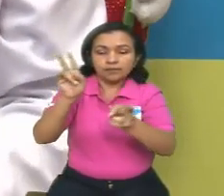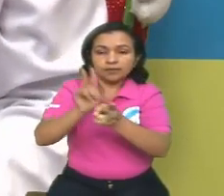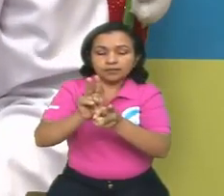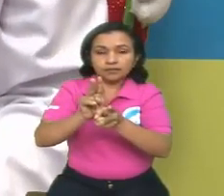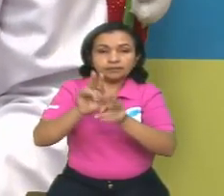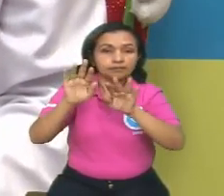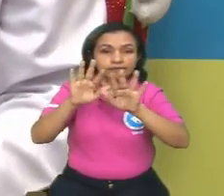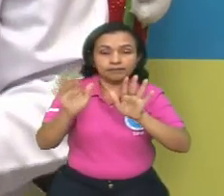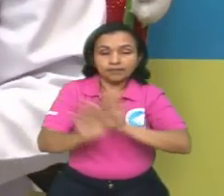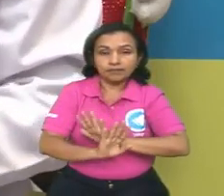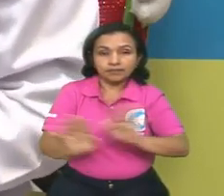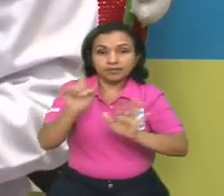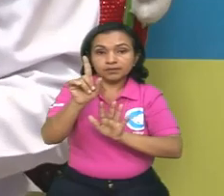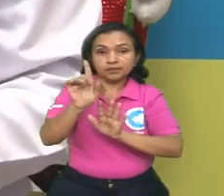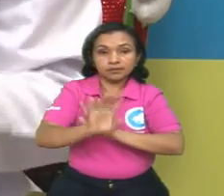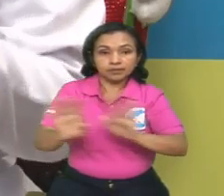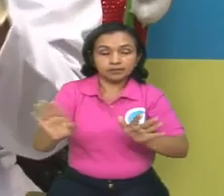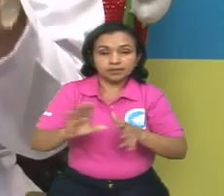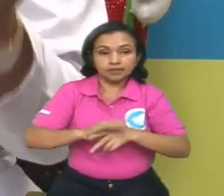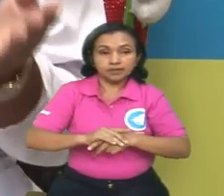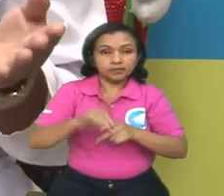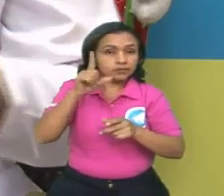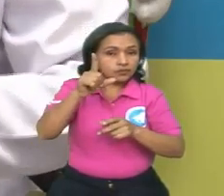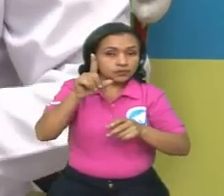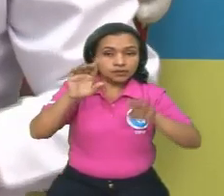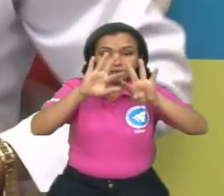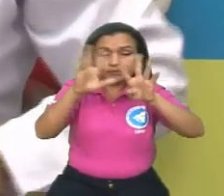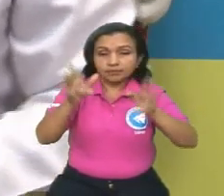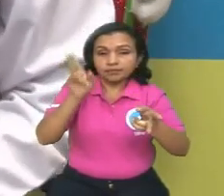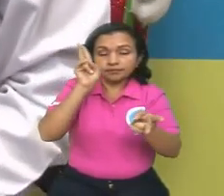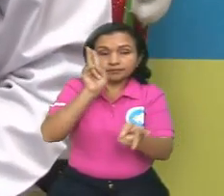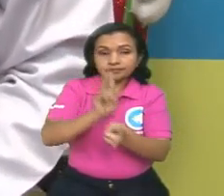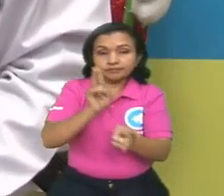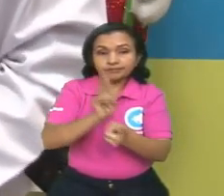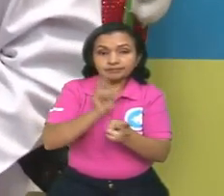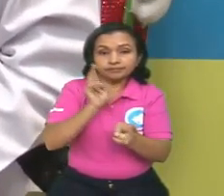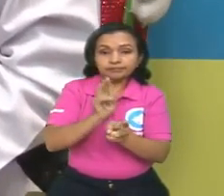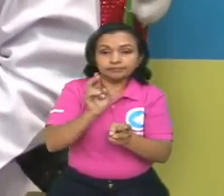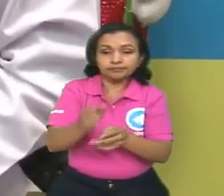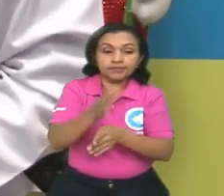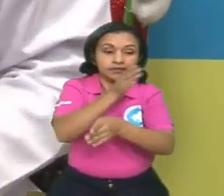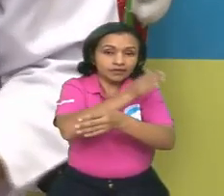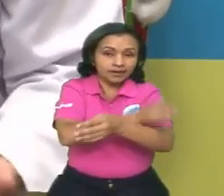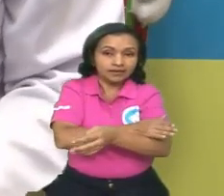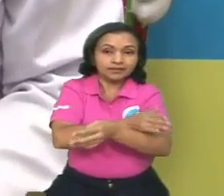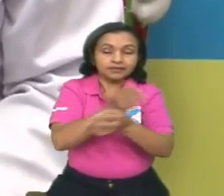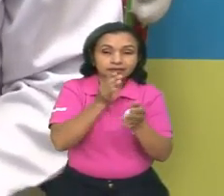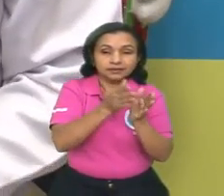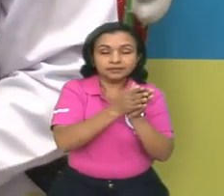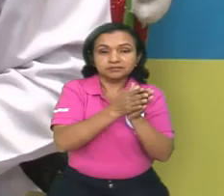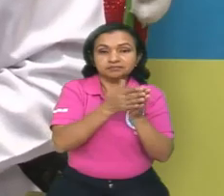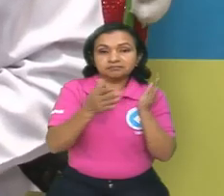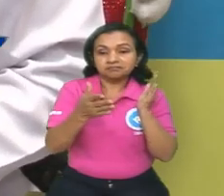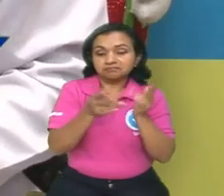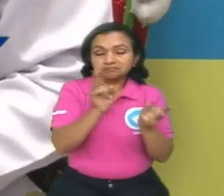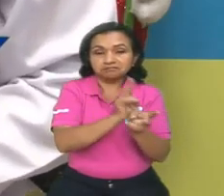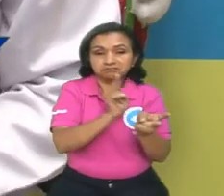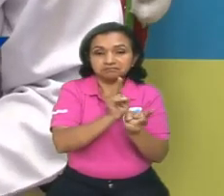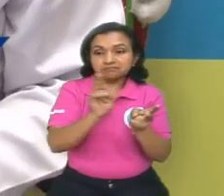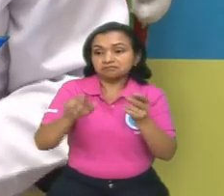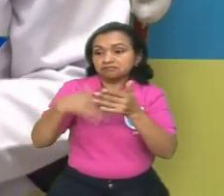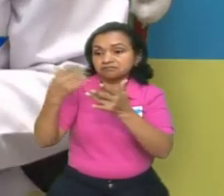anterior, ¿ya? Entonces ese esposo solo tuvo una pareja anterior y esa pareja anterior tuvo virus del papiloma humano. Vino con el esposo, luego se casó, está